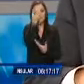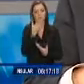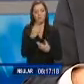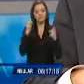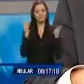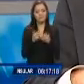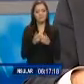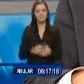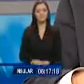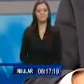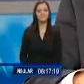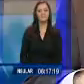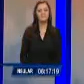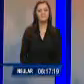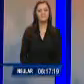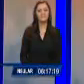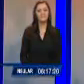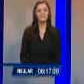reportaje al respecto.